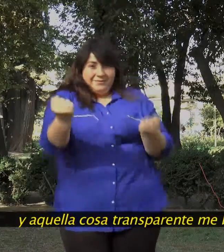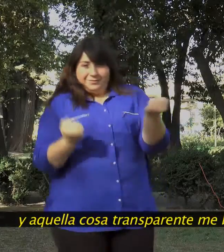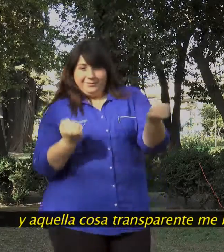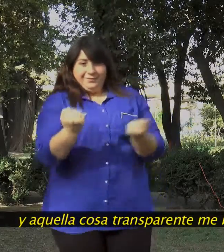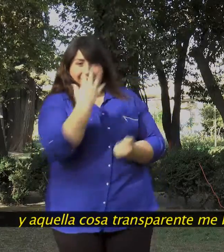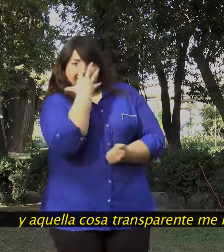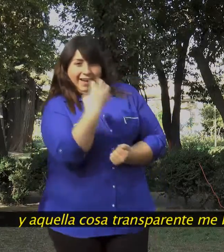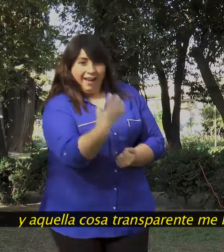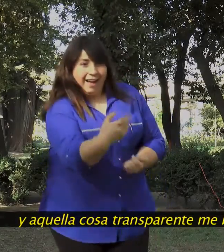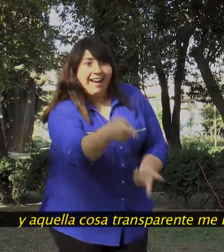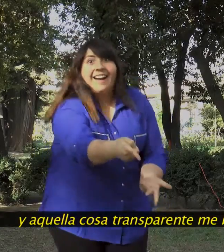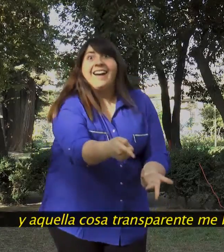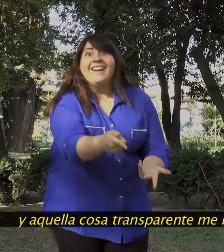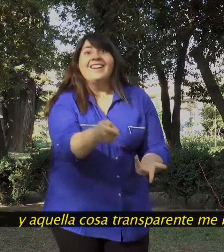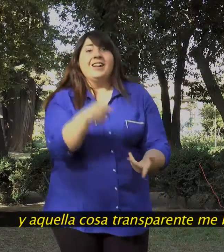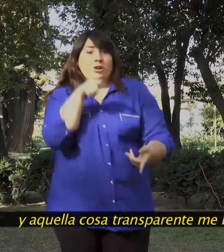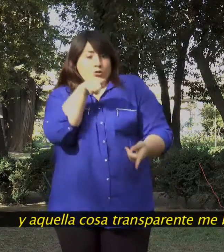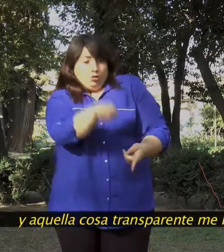me bailó,